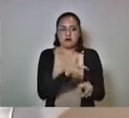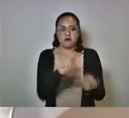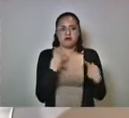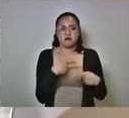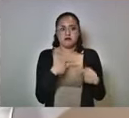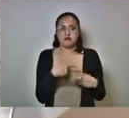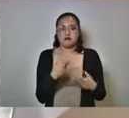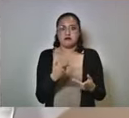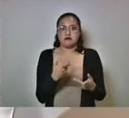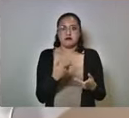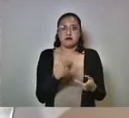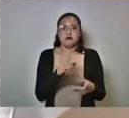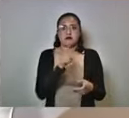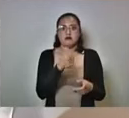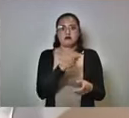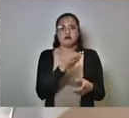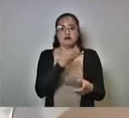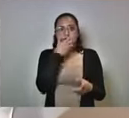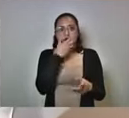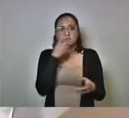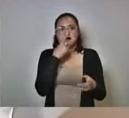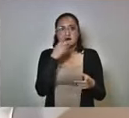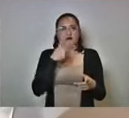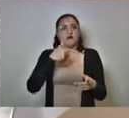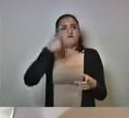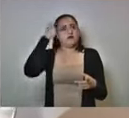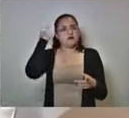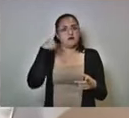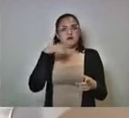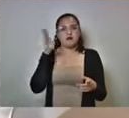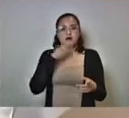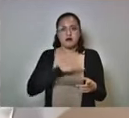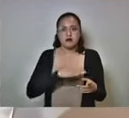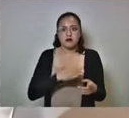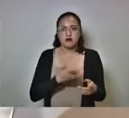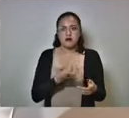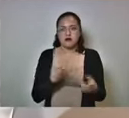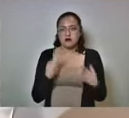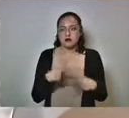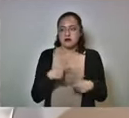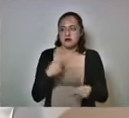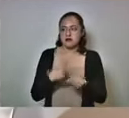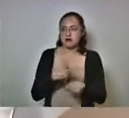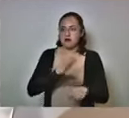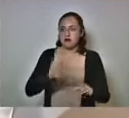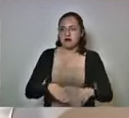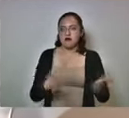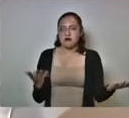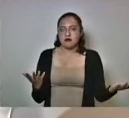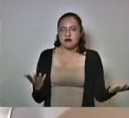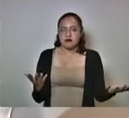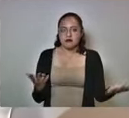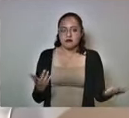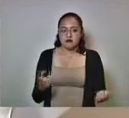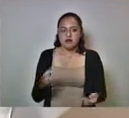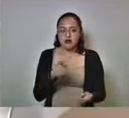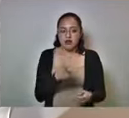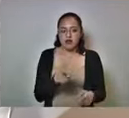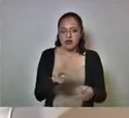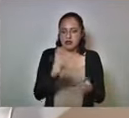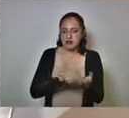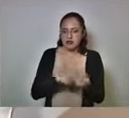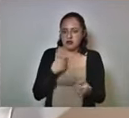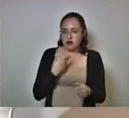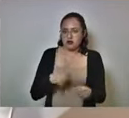provoca un coágulo, provoca una secuela, y resulta que un sistema de salud